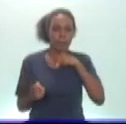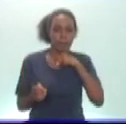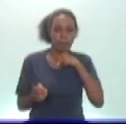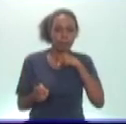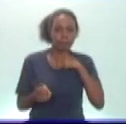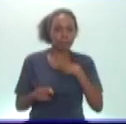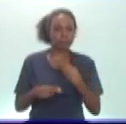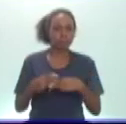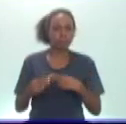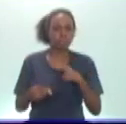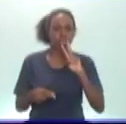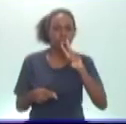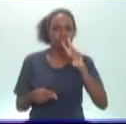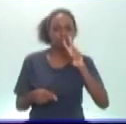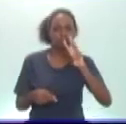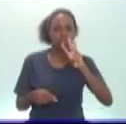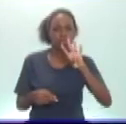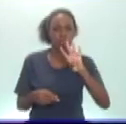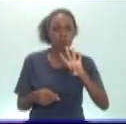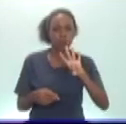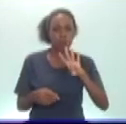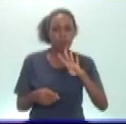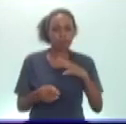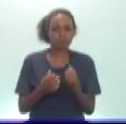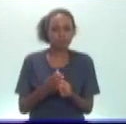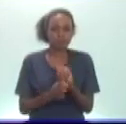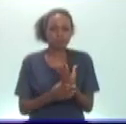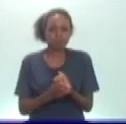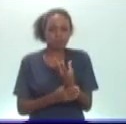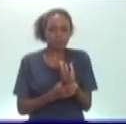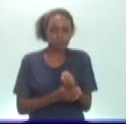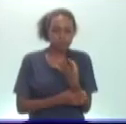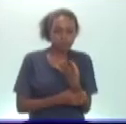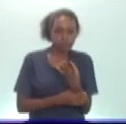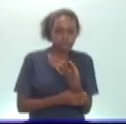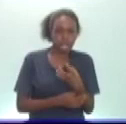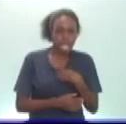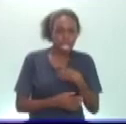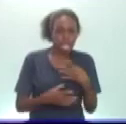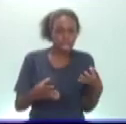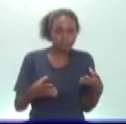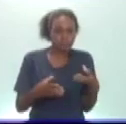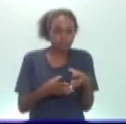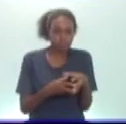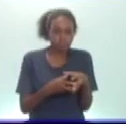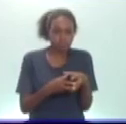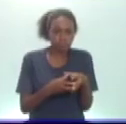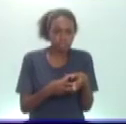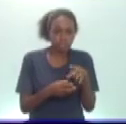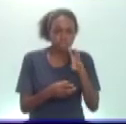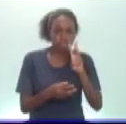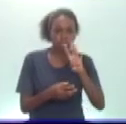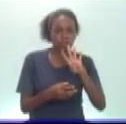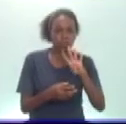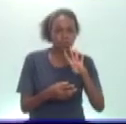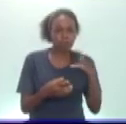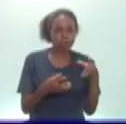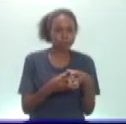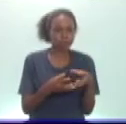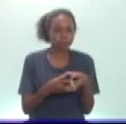confeccionado 234 ramos de flores de 37 flores cada uno. ¿Cuántas flores fue